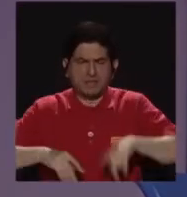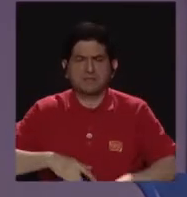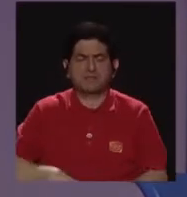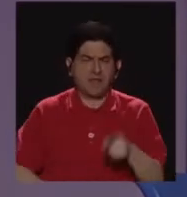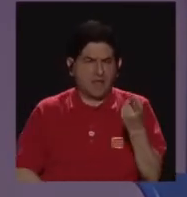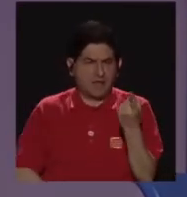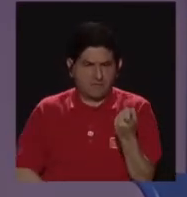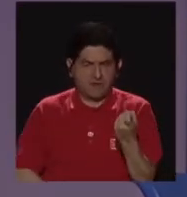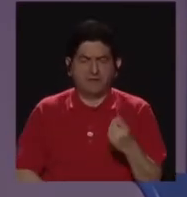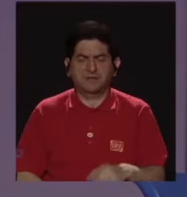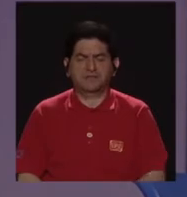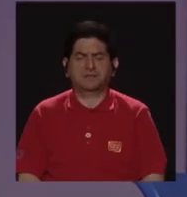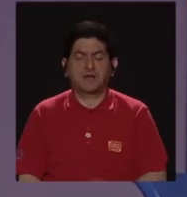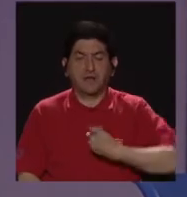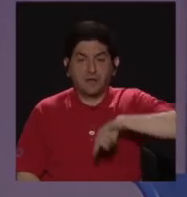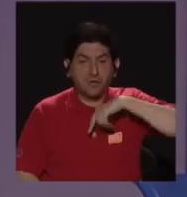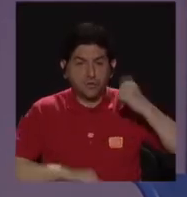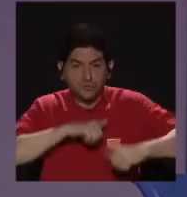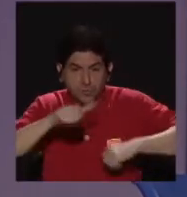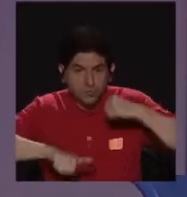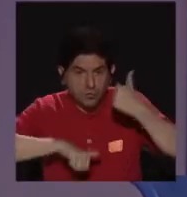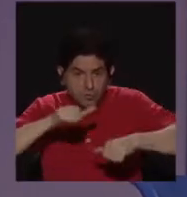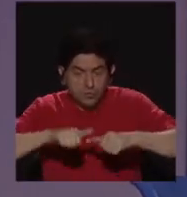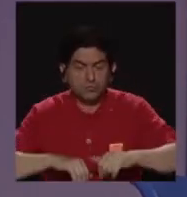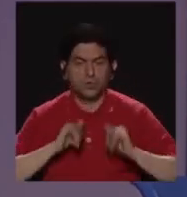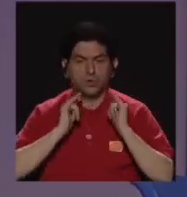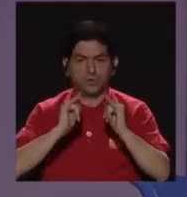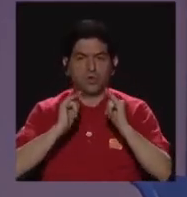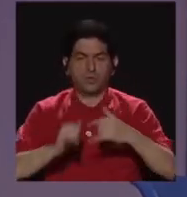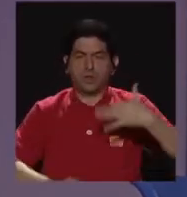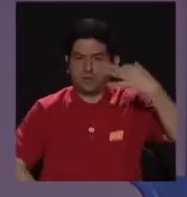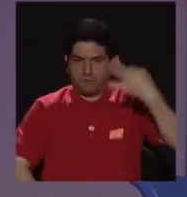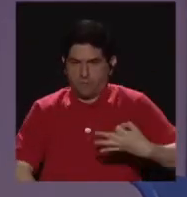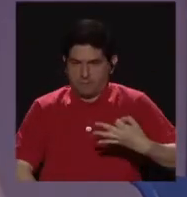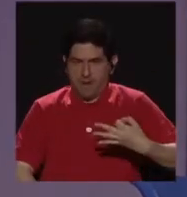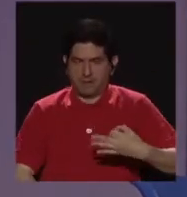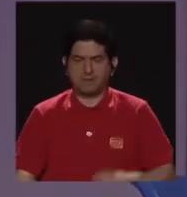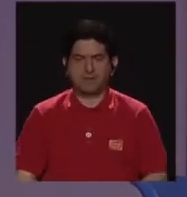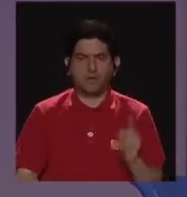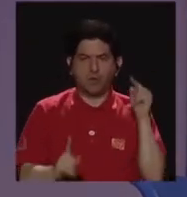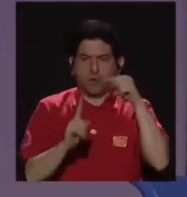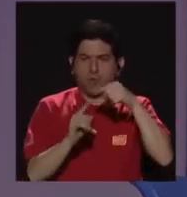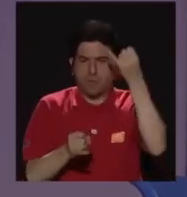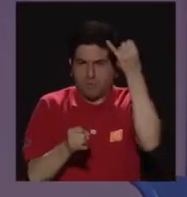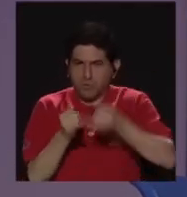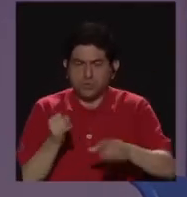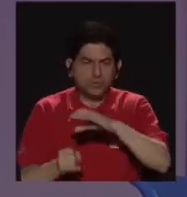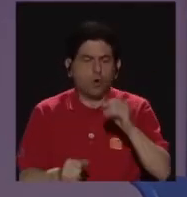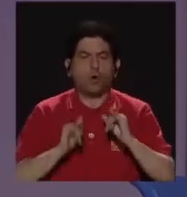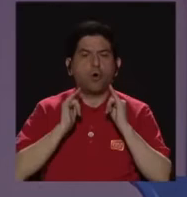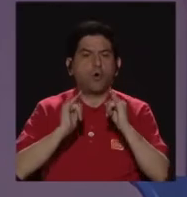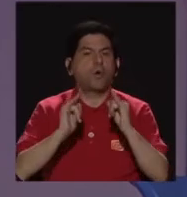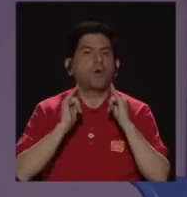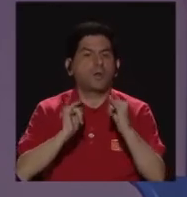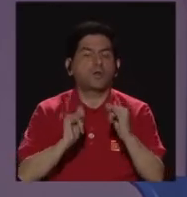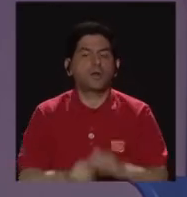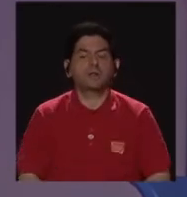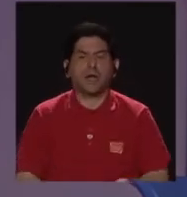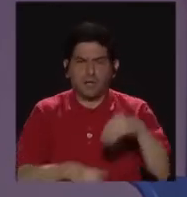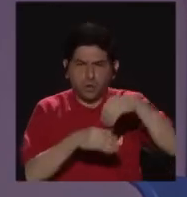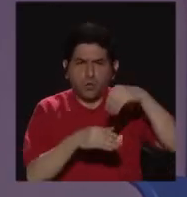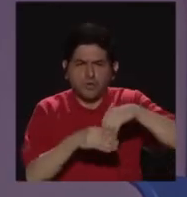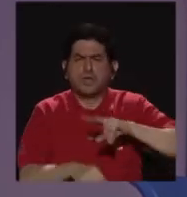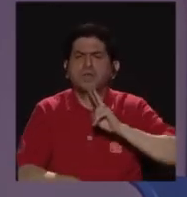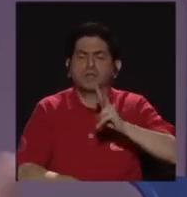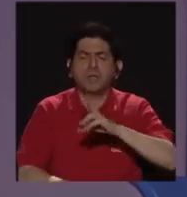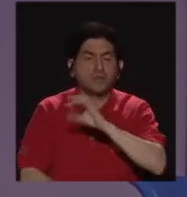sería si nuestra lucha es por la igualdad formal como un fin en sí mismo o por la igualdad más sustantiva